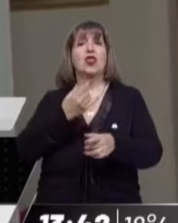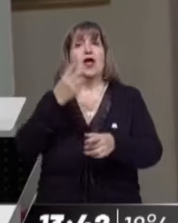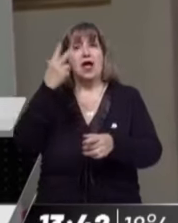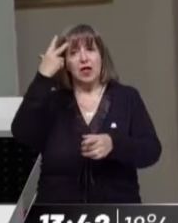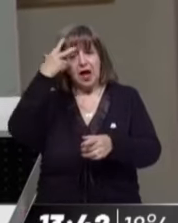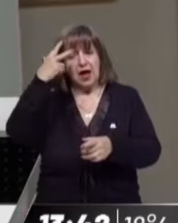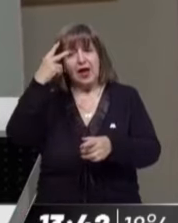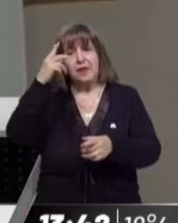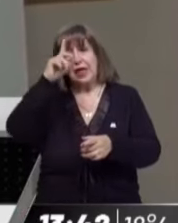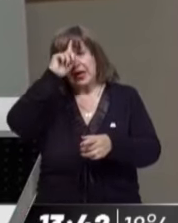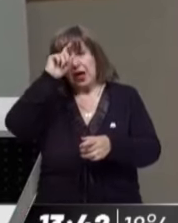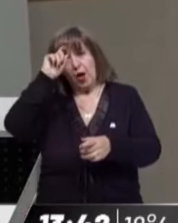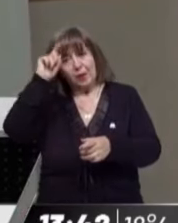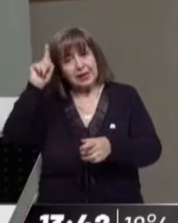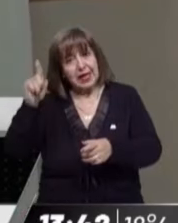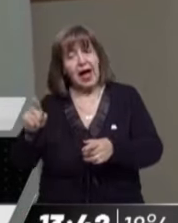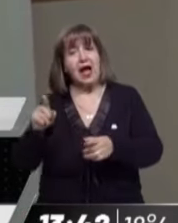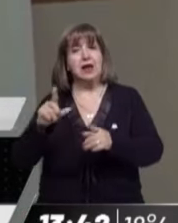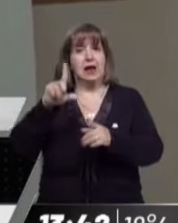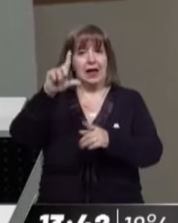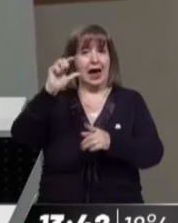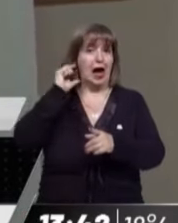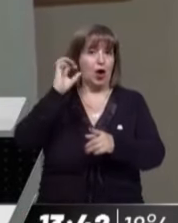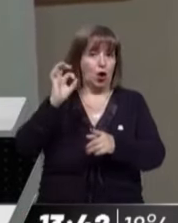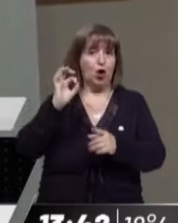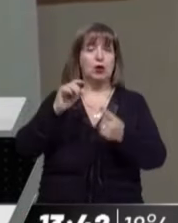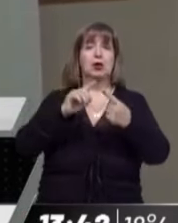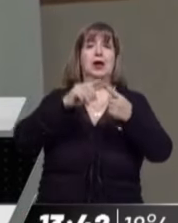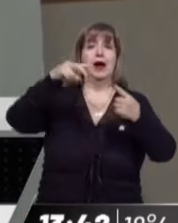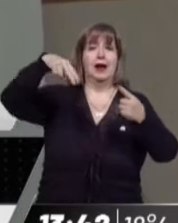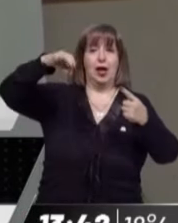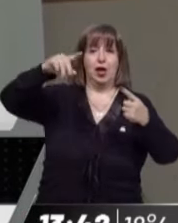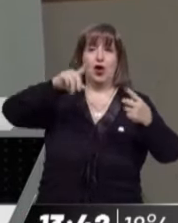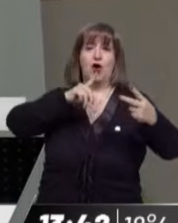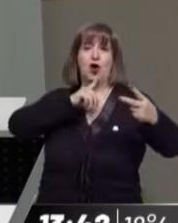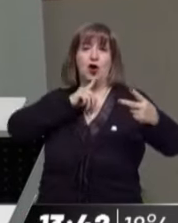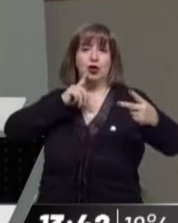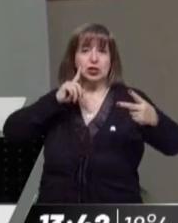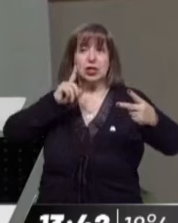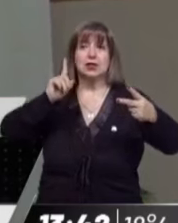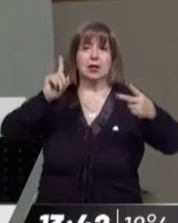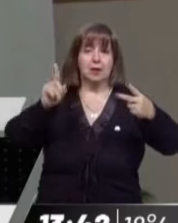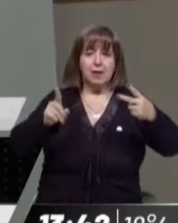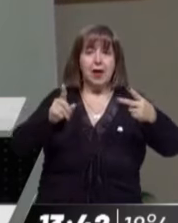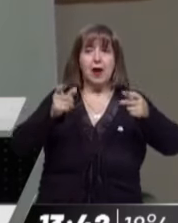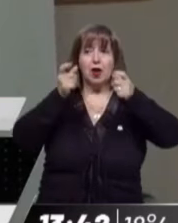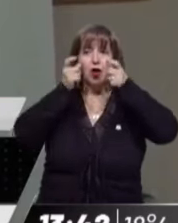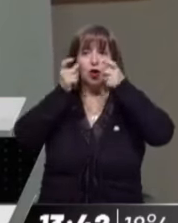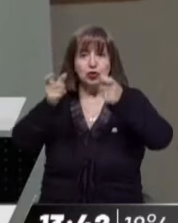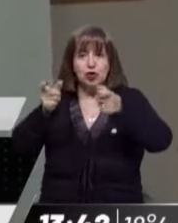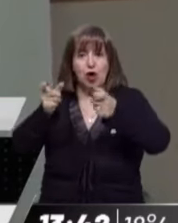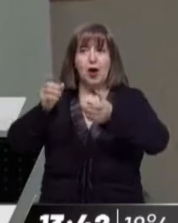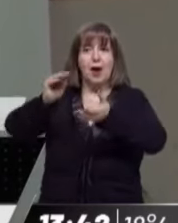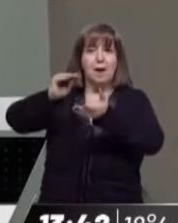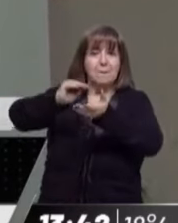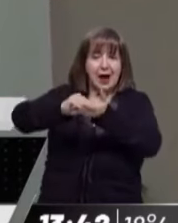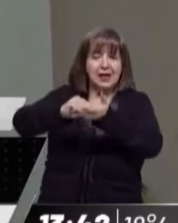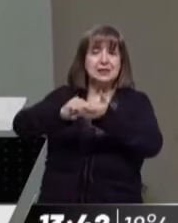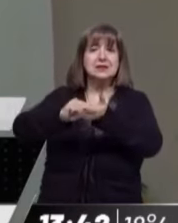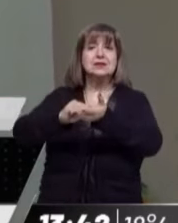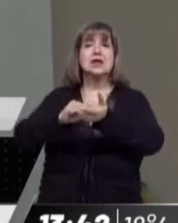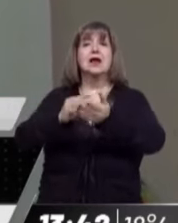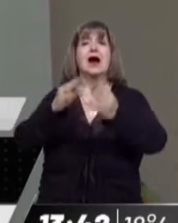como se hace y bien reglamentado en el lago magiore en el hospital Note y en todos los hospitales de la provincia sino que es el